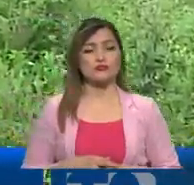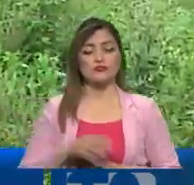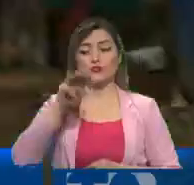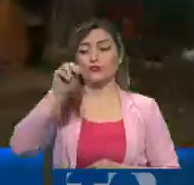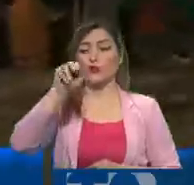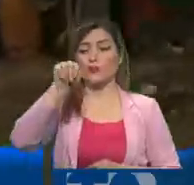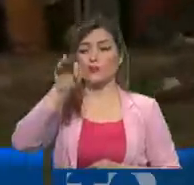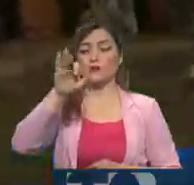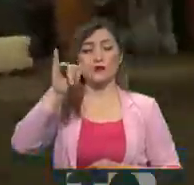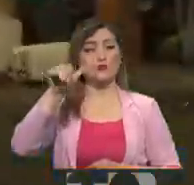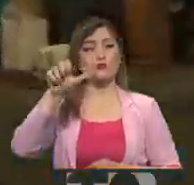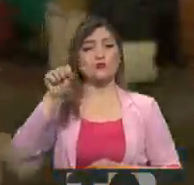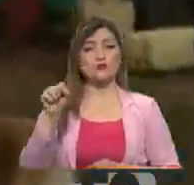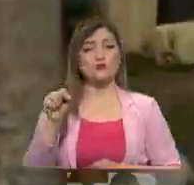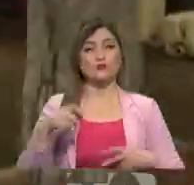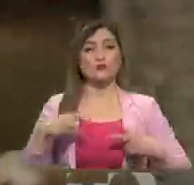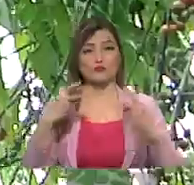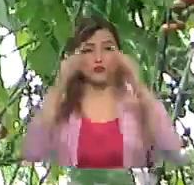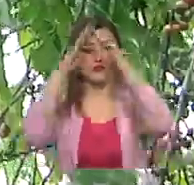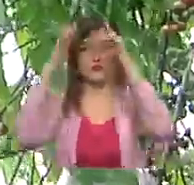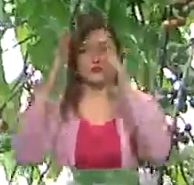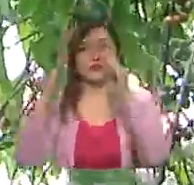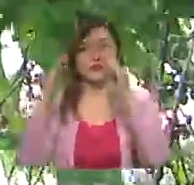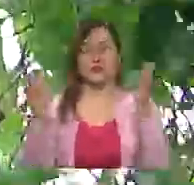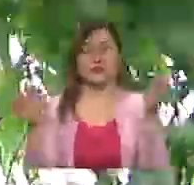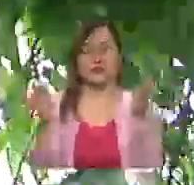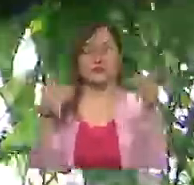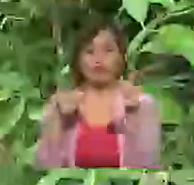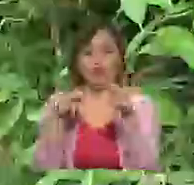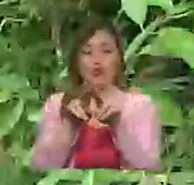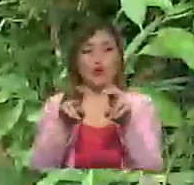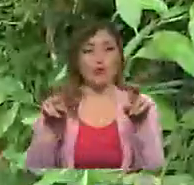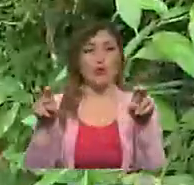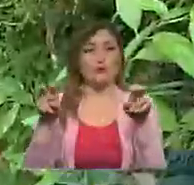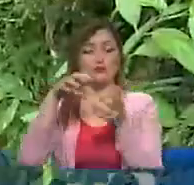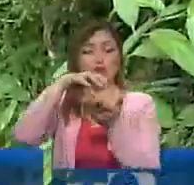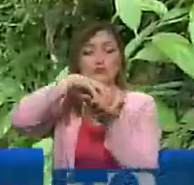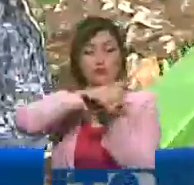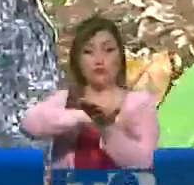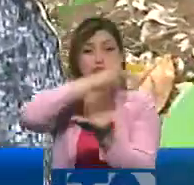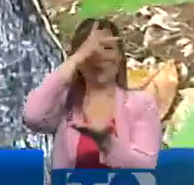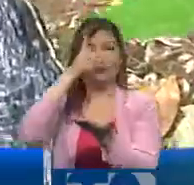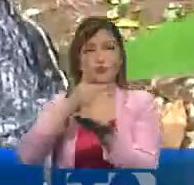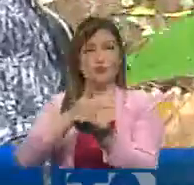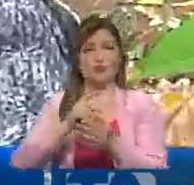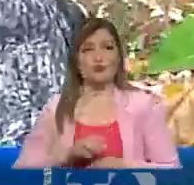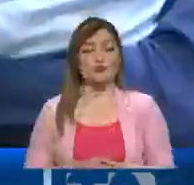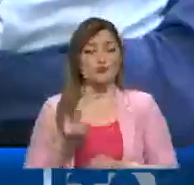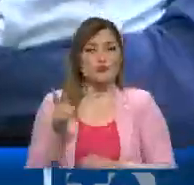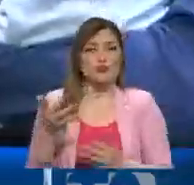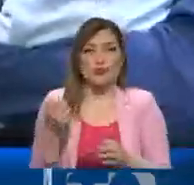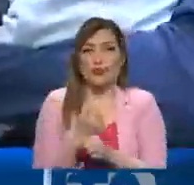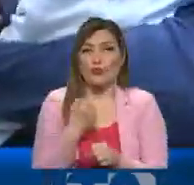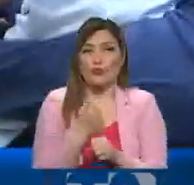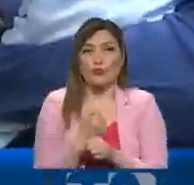Matías junto a sus padres habitan en esta pequeña vivienda rodeados de naturaleza en Puerto Quito, en la provincia de Pichincha. Ellos no tienen